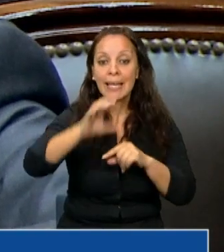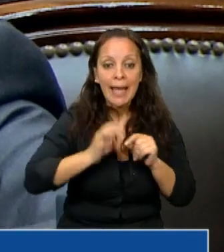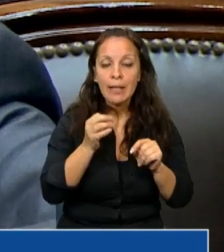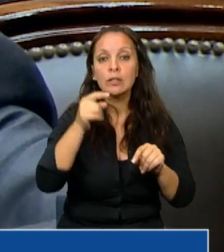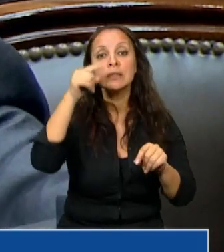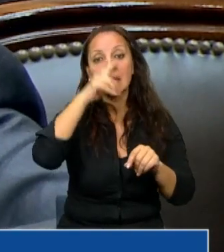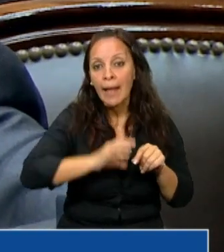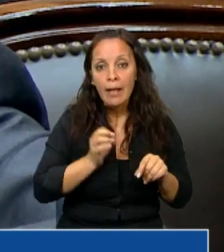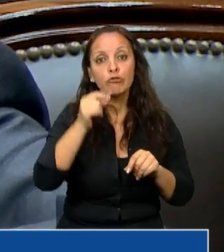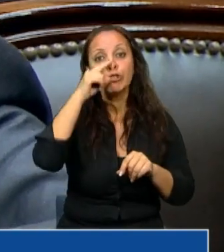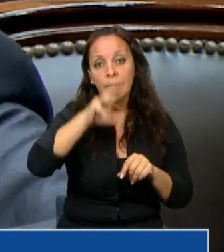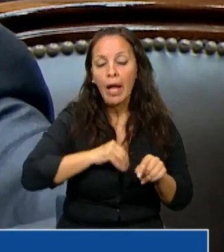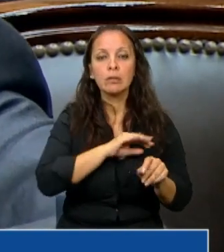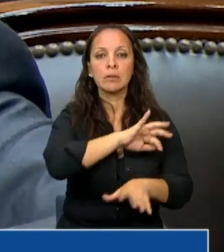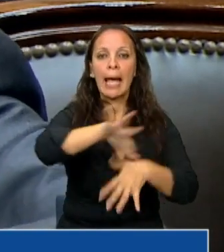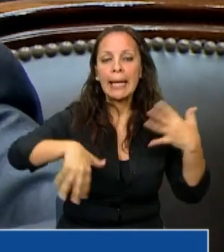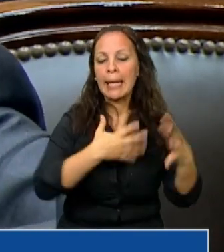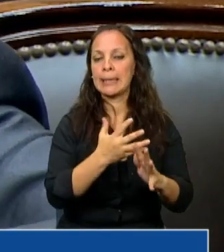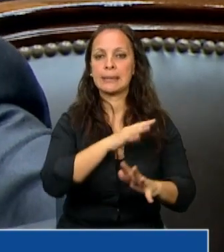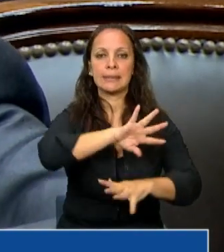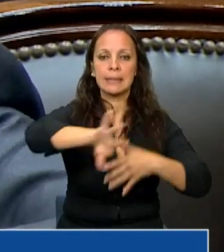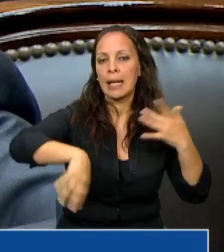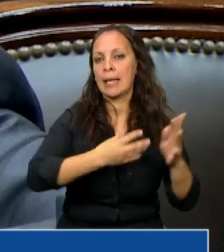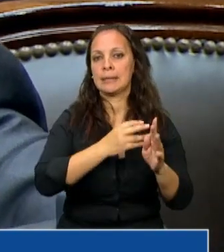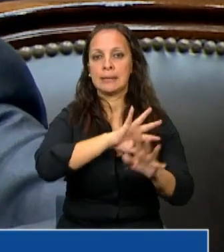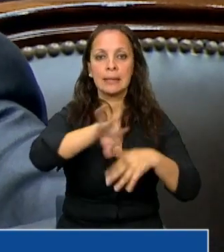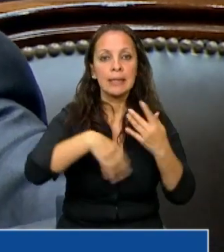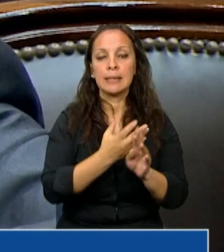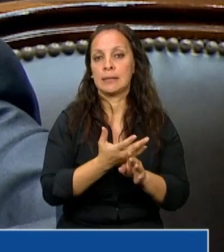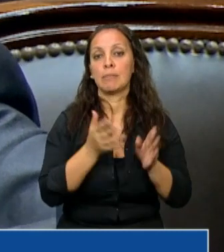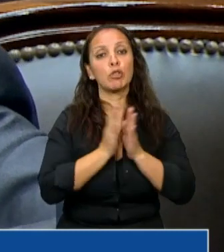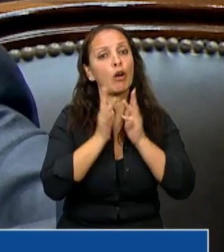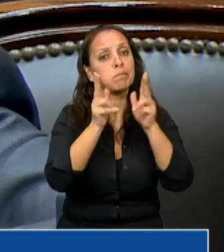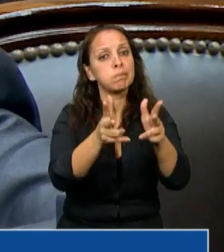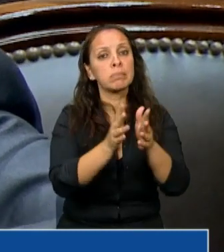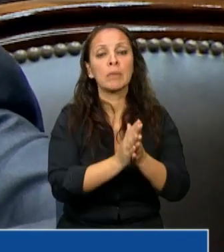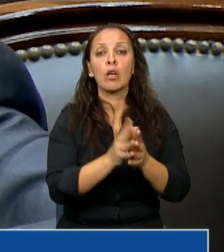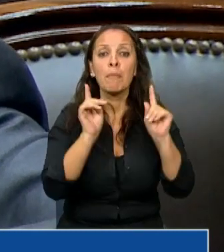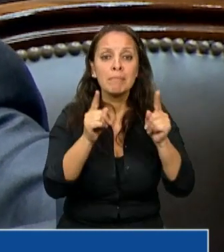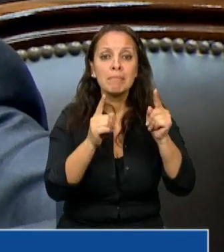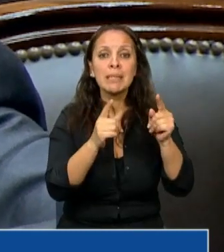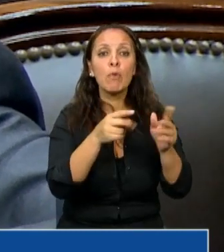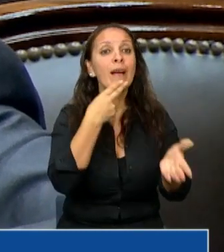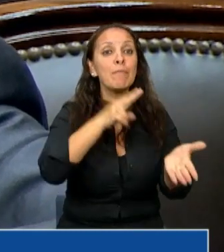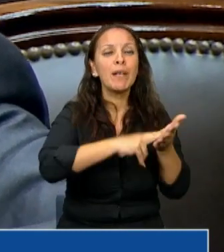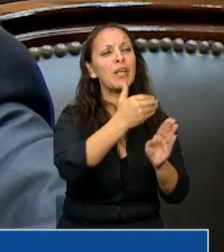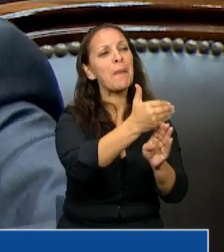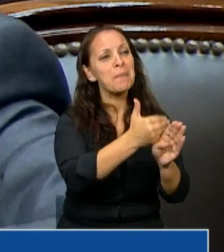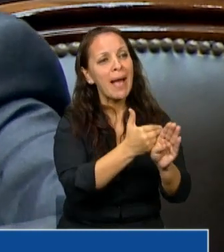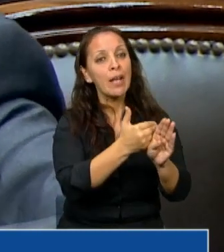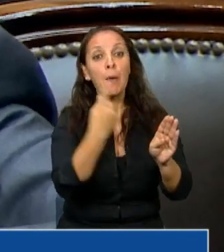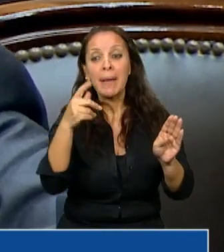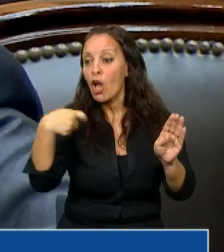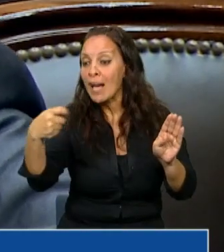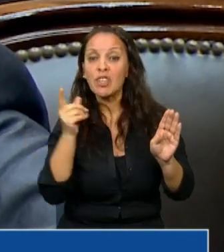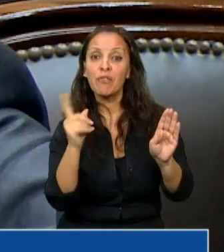medio. Por eso vuelvo a repetir, no se pueden sancionar aumentos de gastos, baja de impuestos, sin bajar el gasto público.